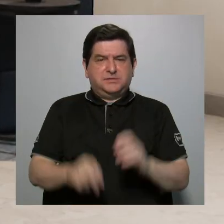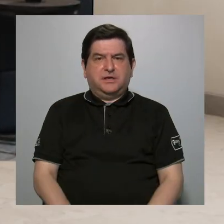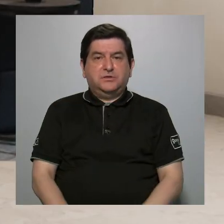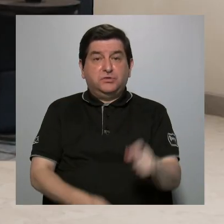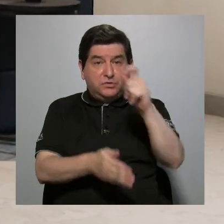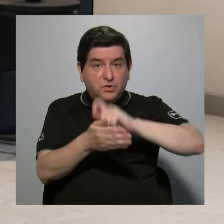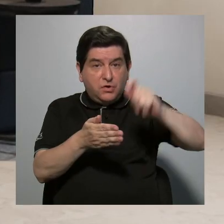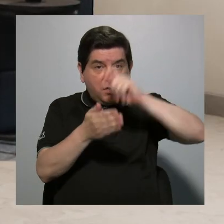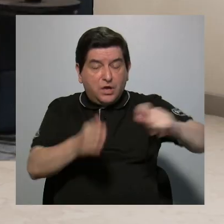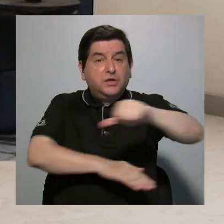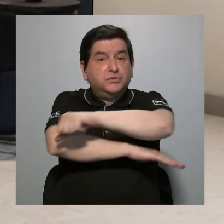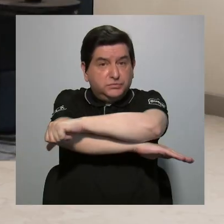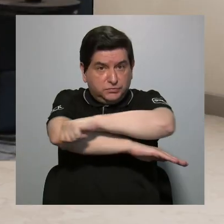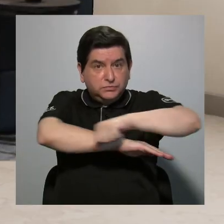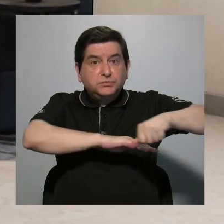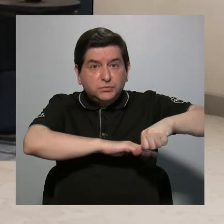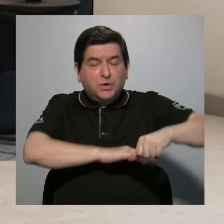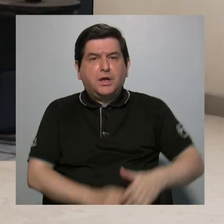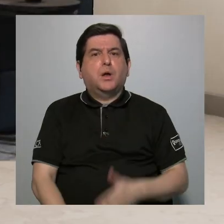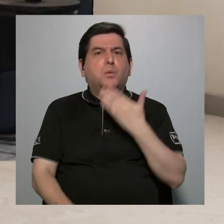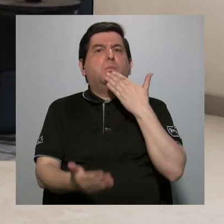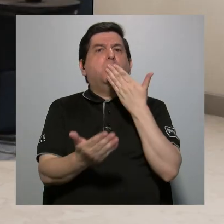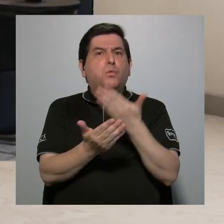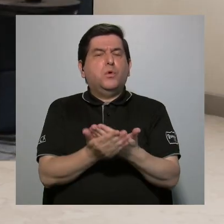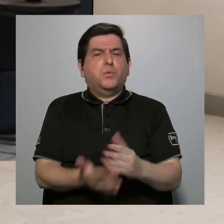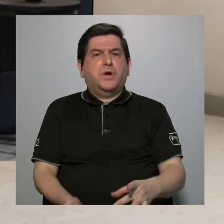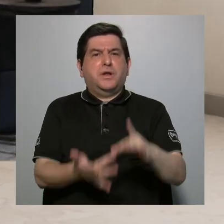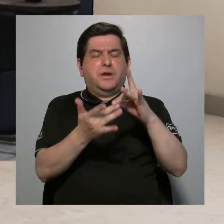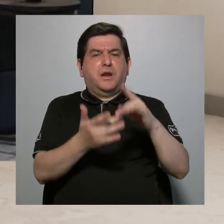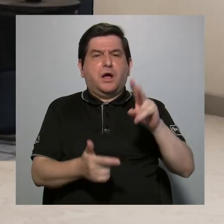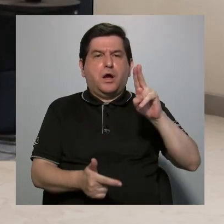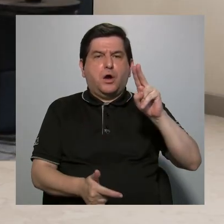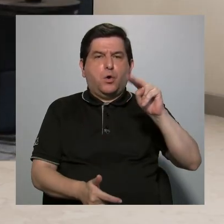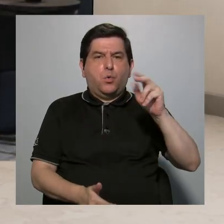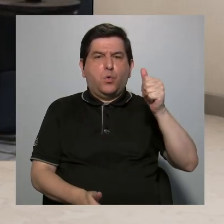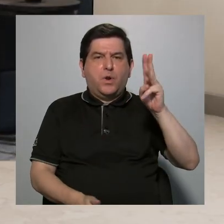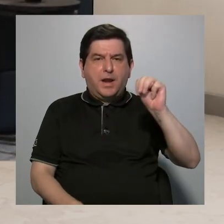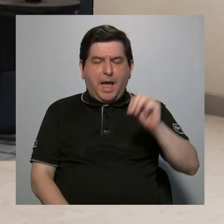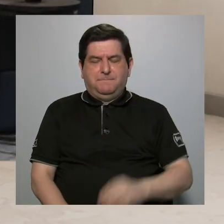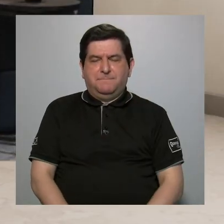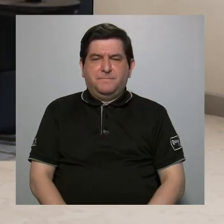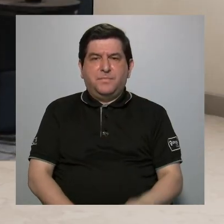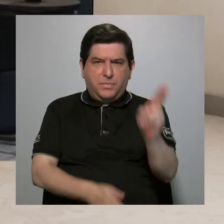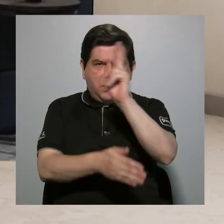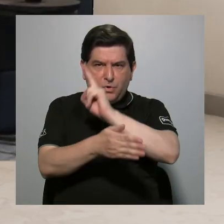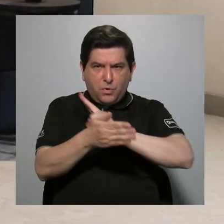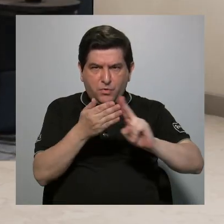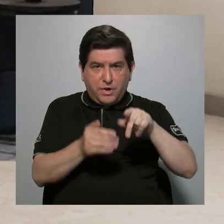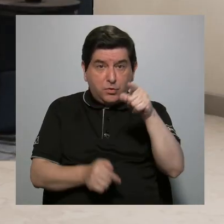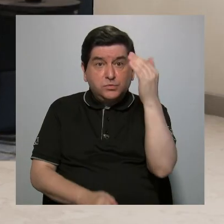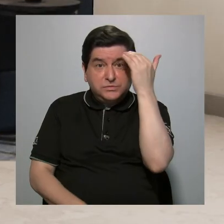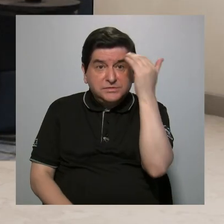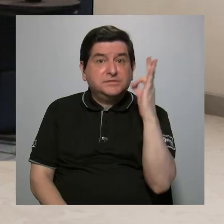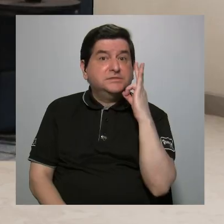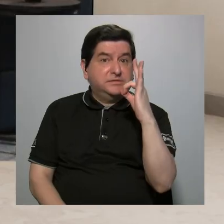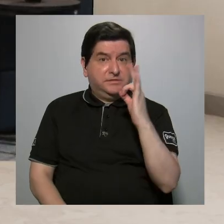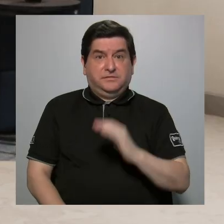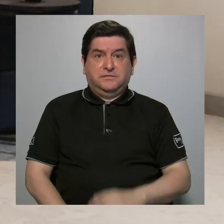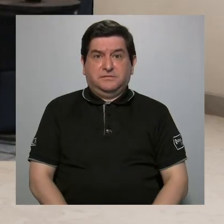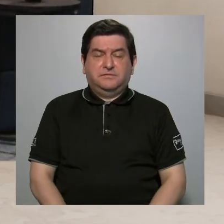son escuelas de arquitectura muy buenas, sobre todo la del UNAM. La UNAM es una universidad, como usted lo sabe muy